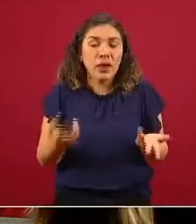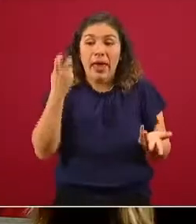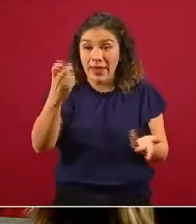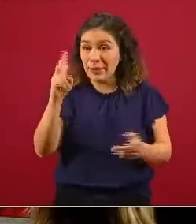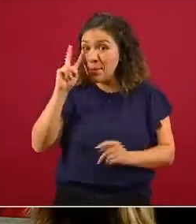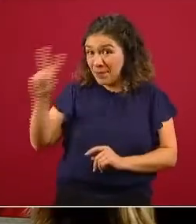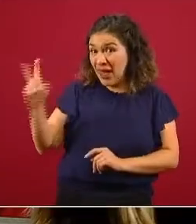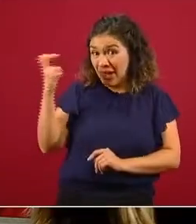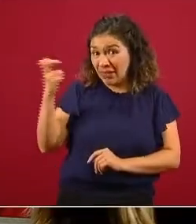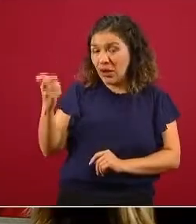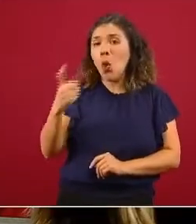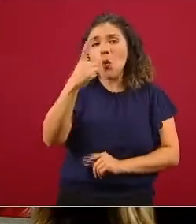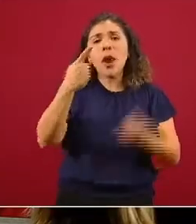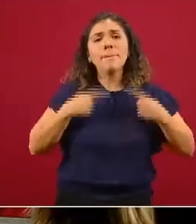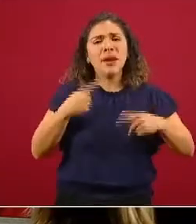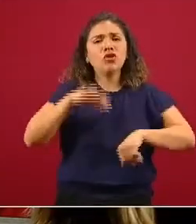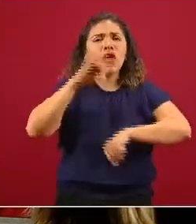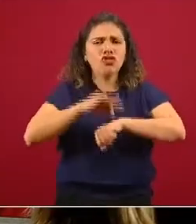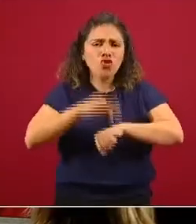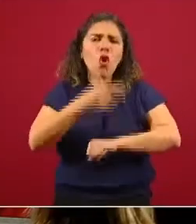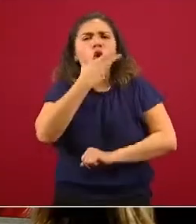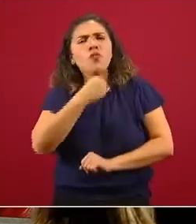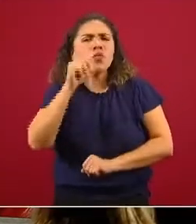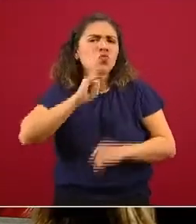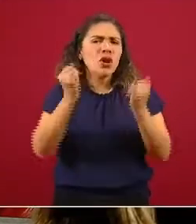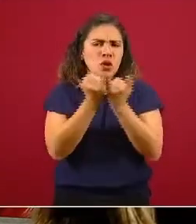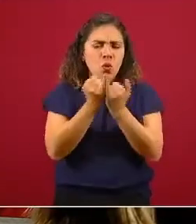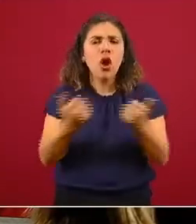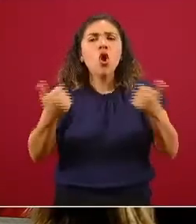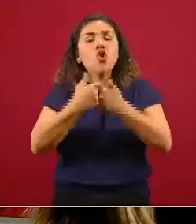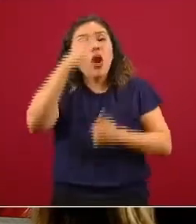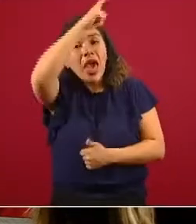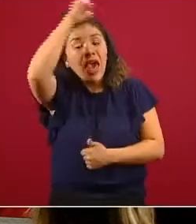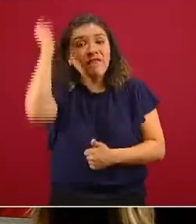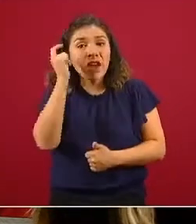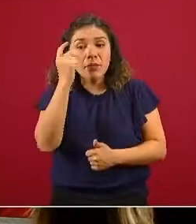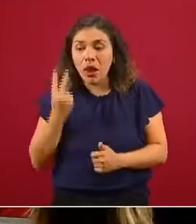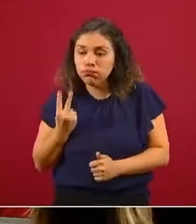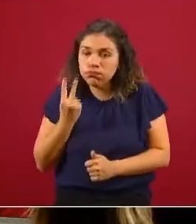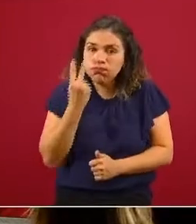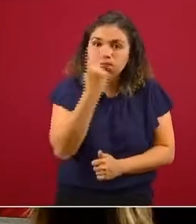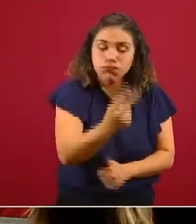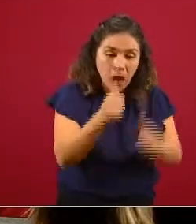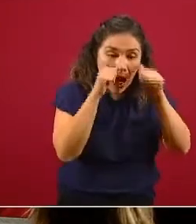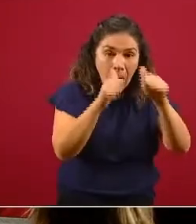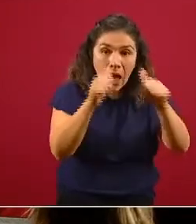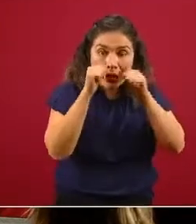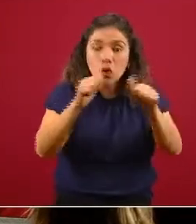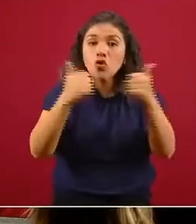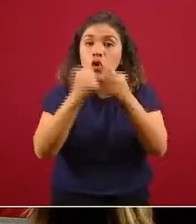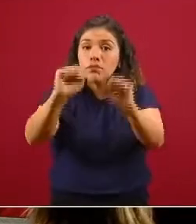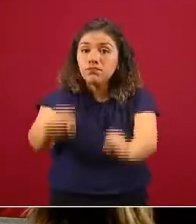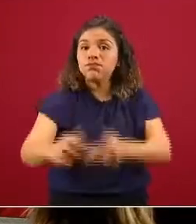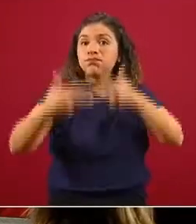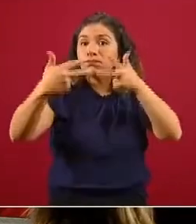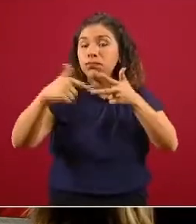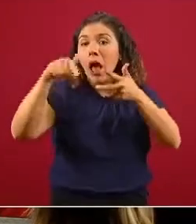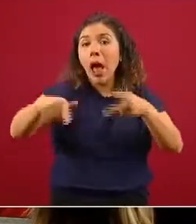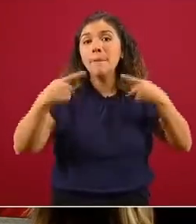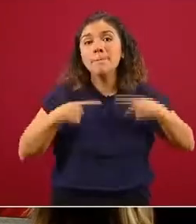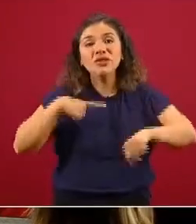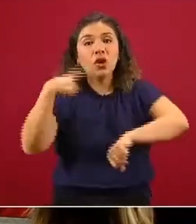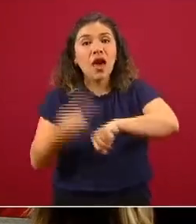Esto que ven aquí, una doctora o un doctor junto con una enfermera o un enfermero atienden por videoconferencias al